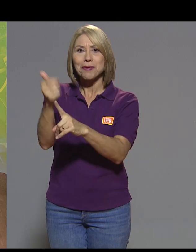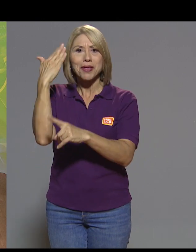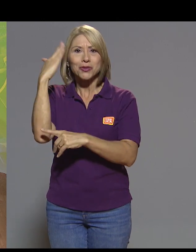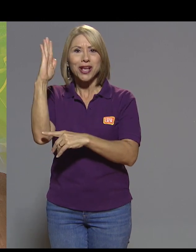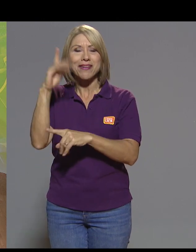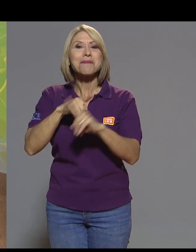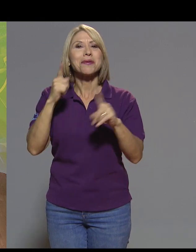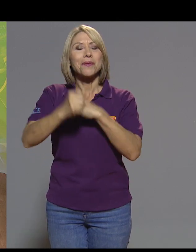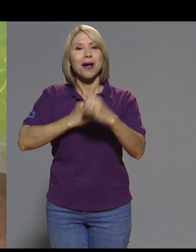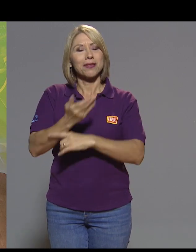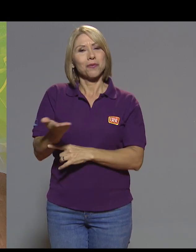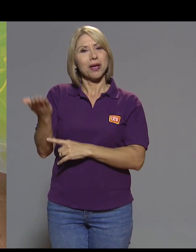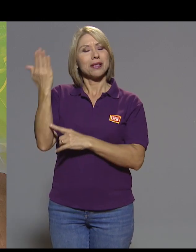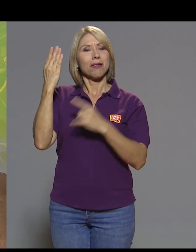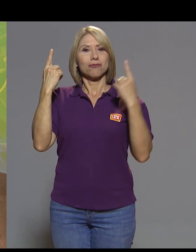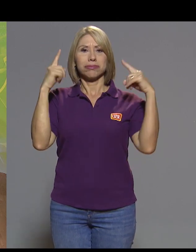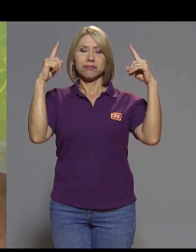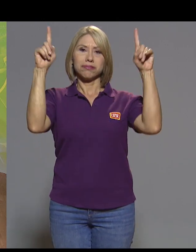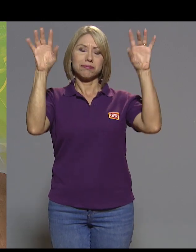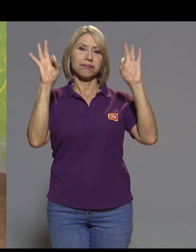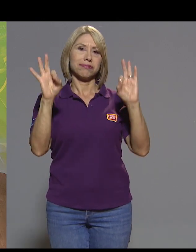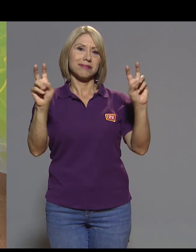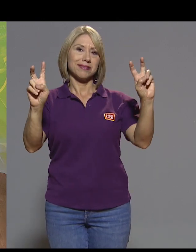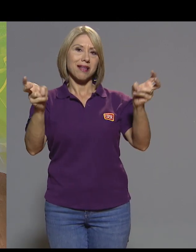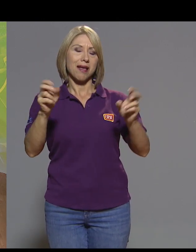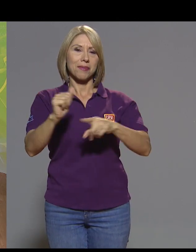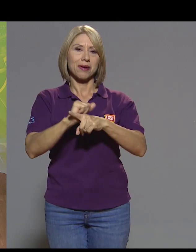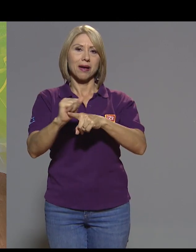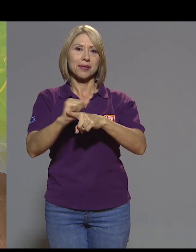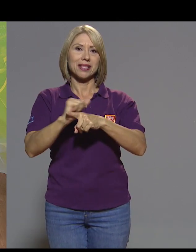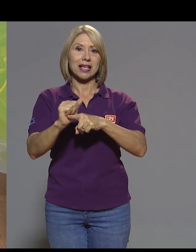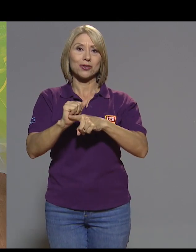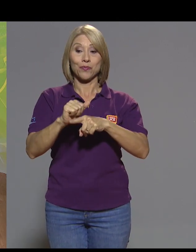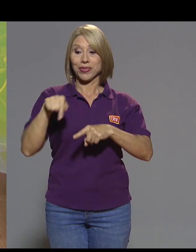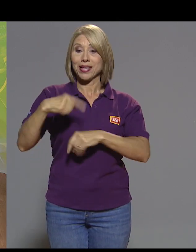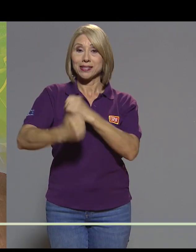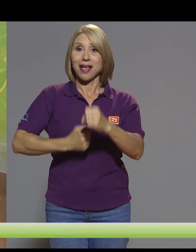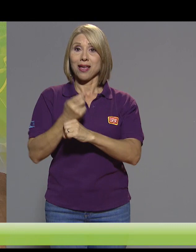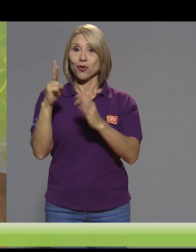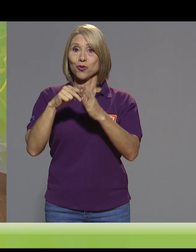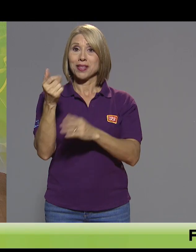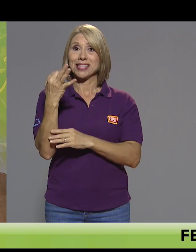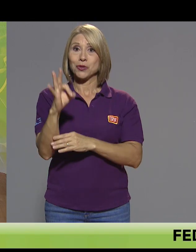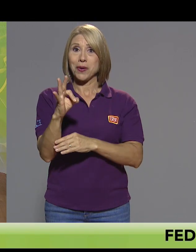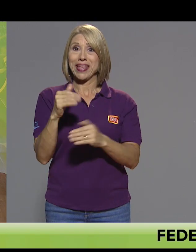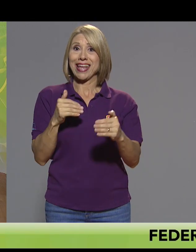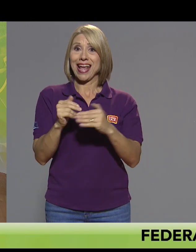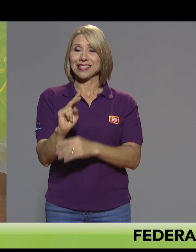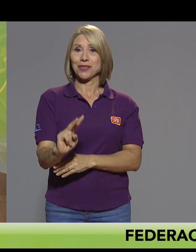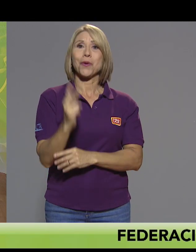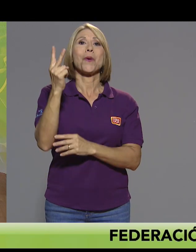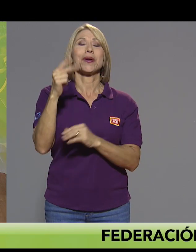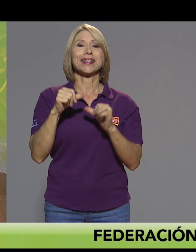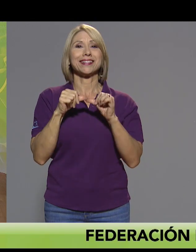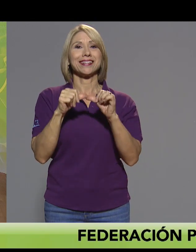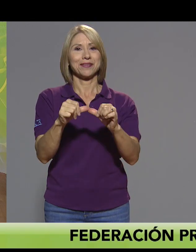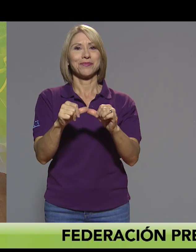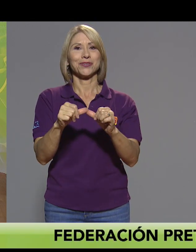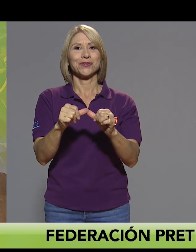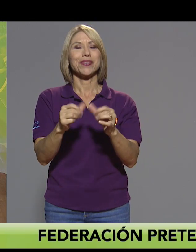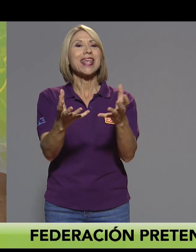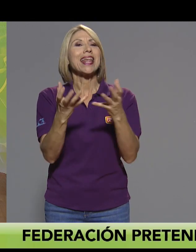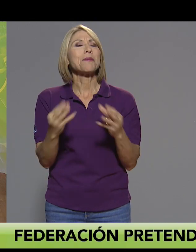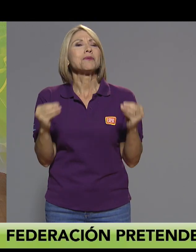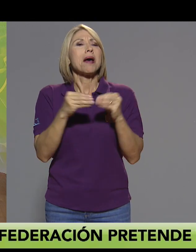exitoso en ese tema de capacitación es 2019 seguimos casi que el doble la idea es llegar a más